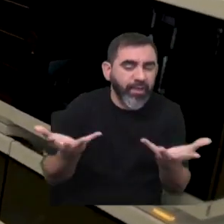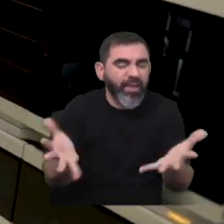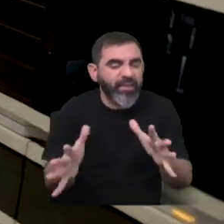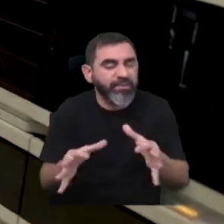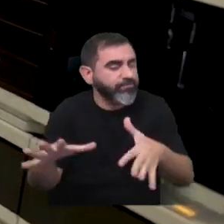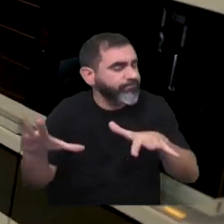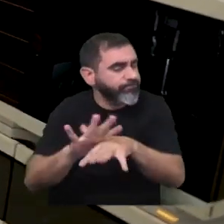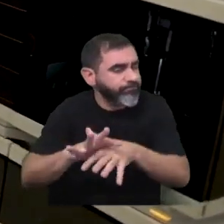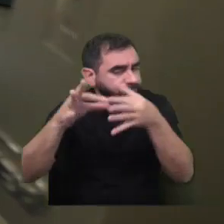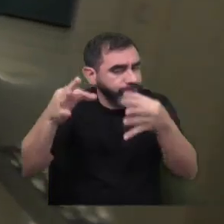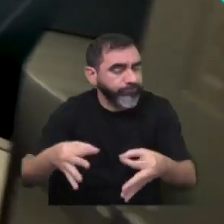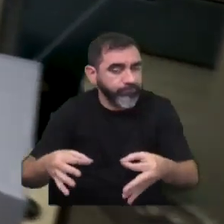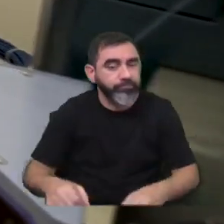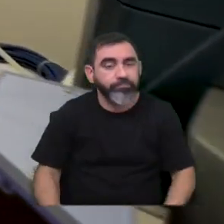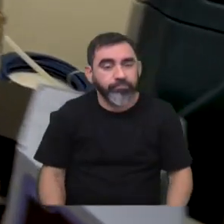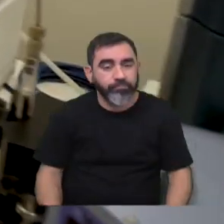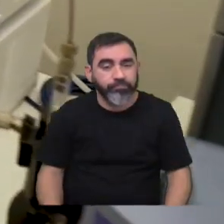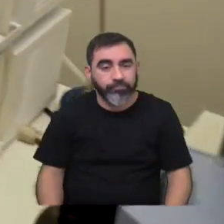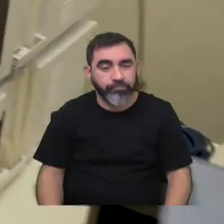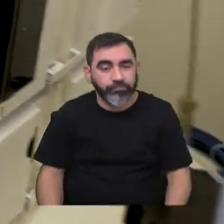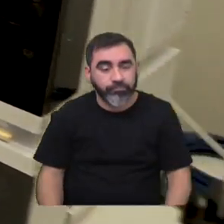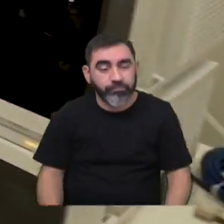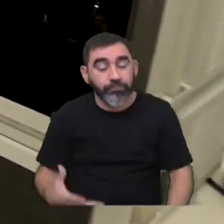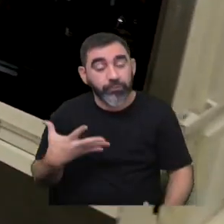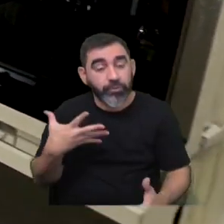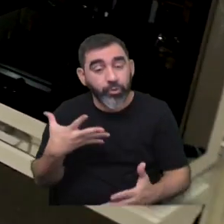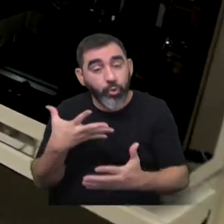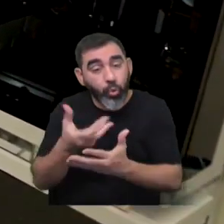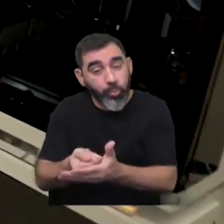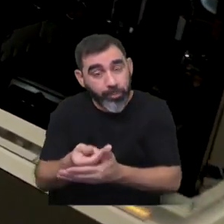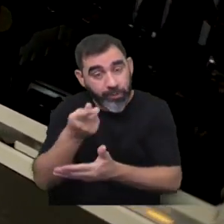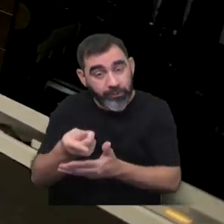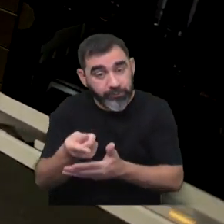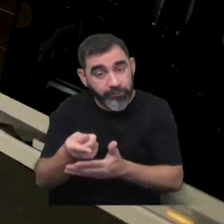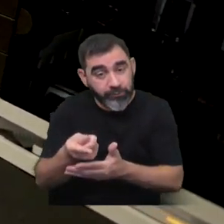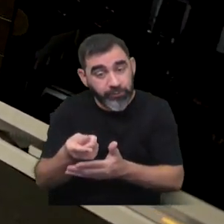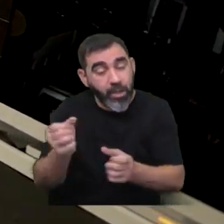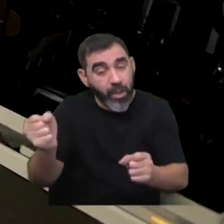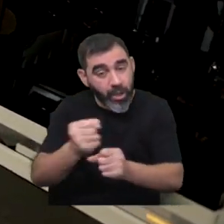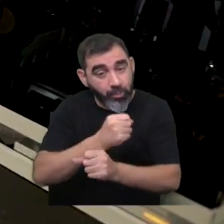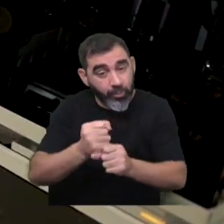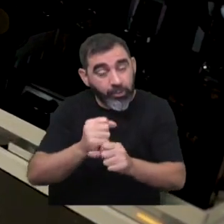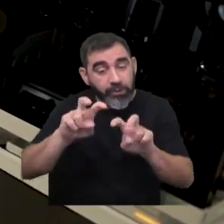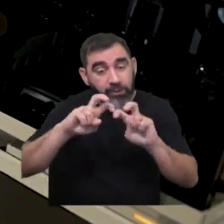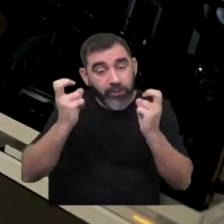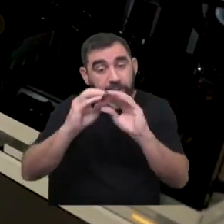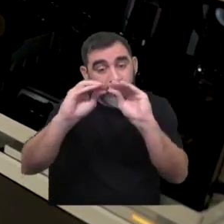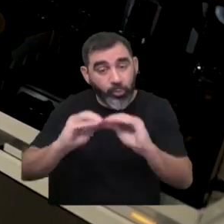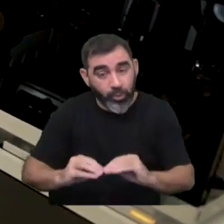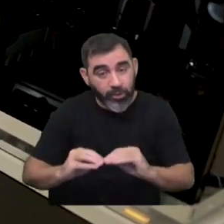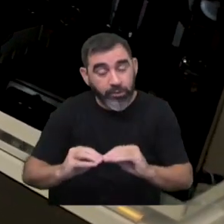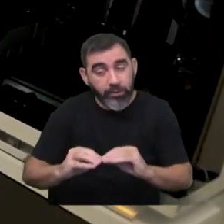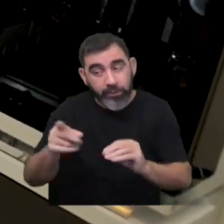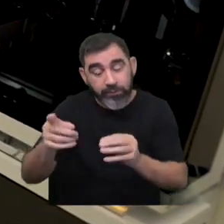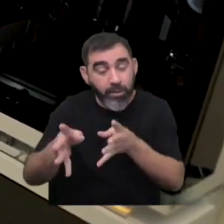exacta de la sustancia. La compra de este equipo implicó el paso y la aprobación por el Tribunal de Cuentas. Un equipo de